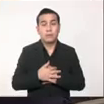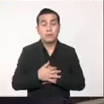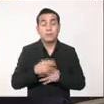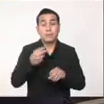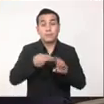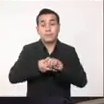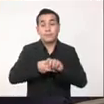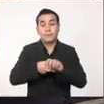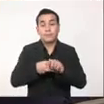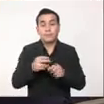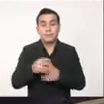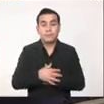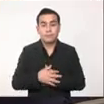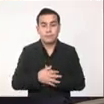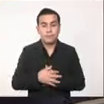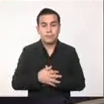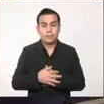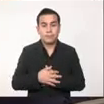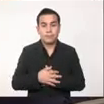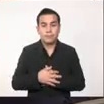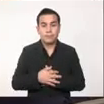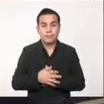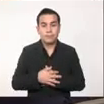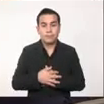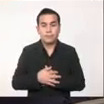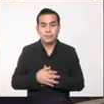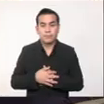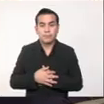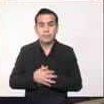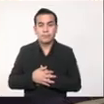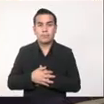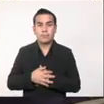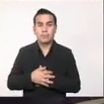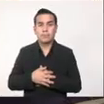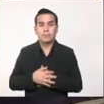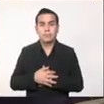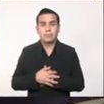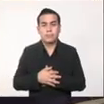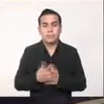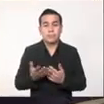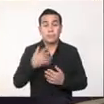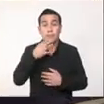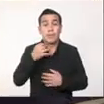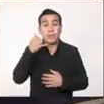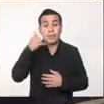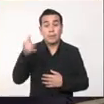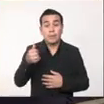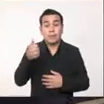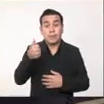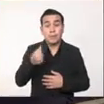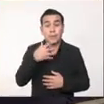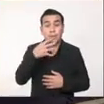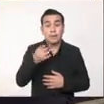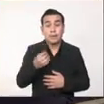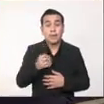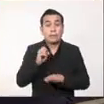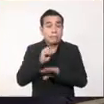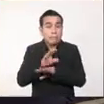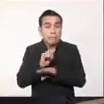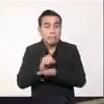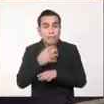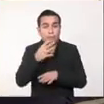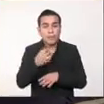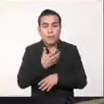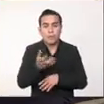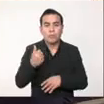por renuncia, es que, de nuevo, los amigos se equivocaron con los constitucionalistas que llamaron, hubieran llamado a alguien bueno y les hubiera dicho que estaba